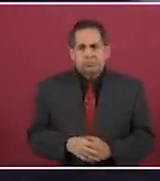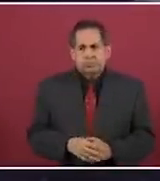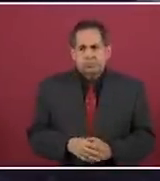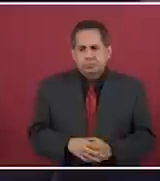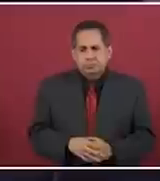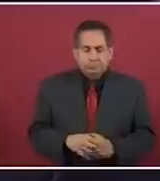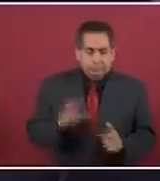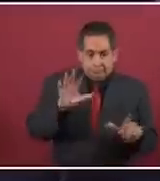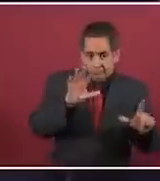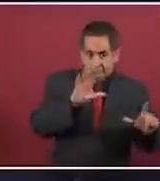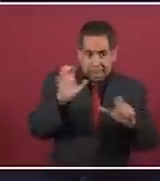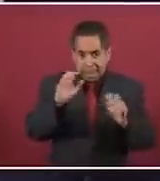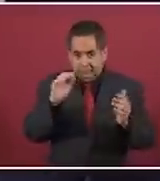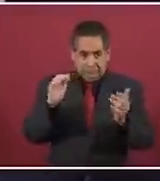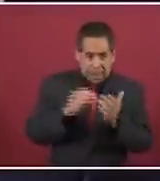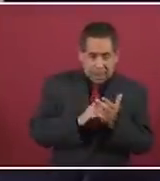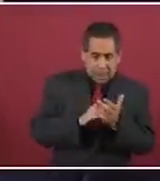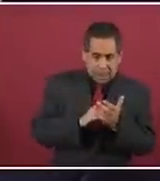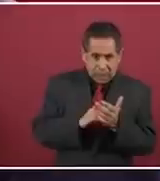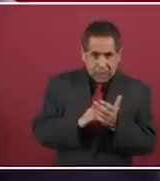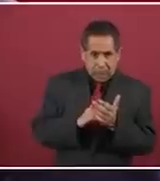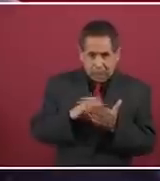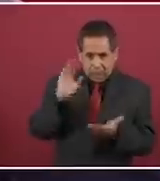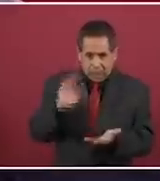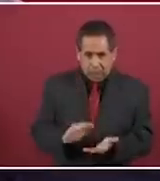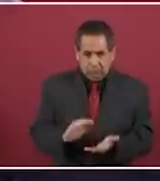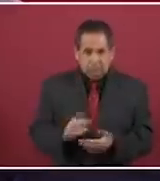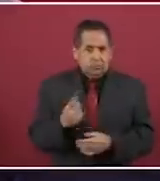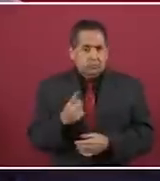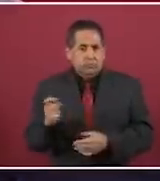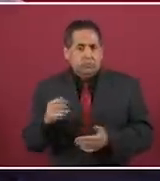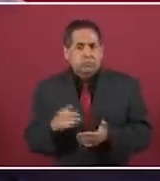De 700,000 a 100,000.